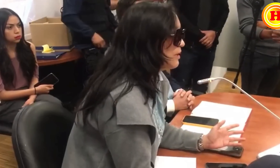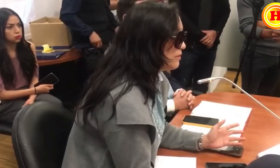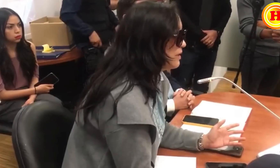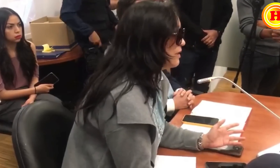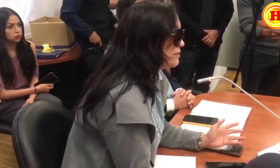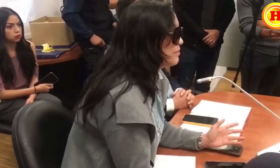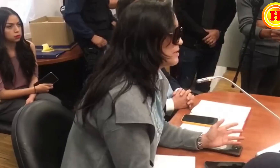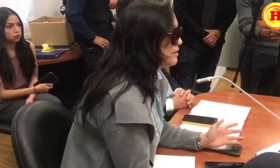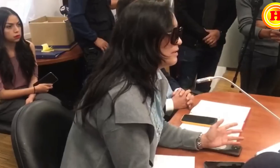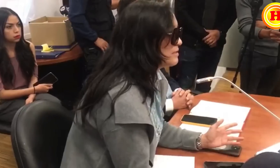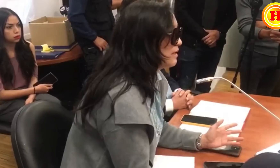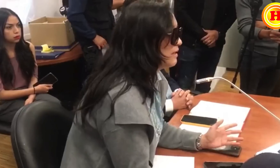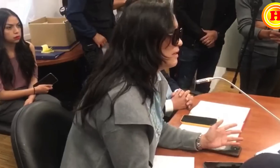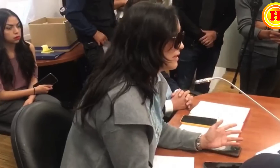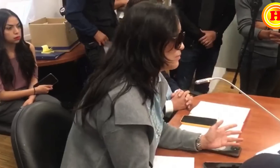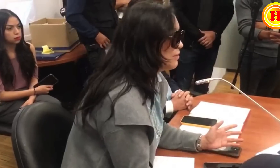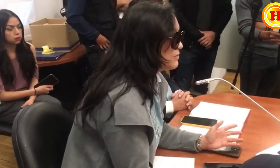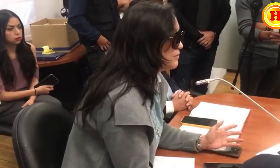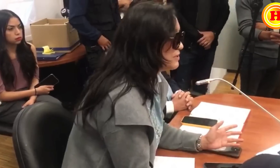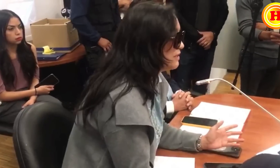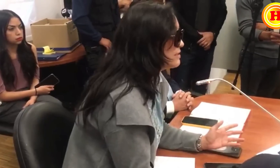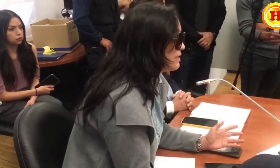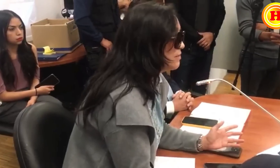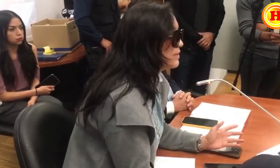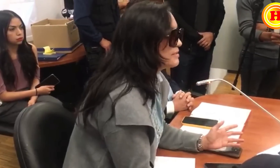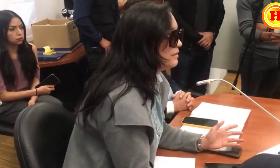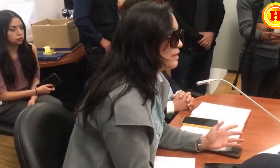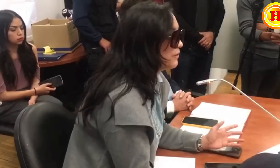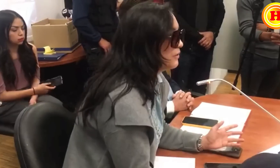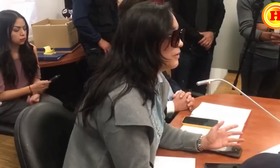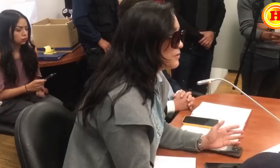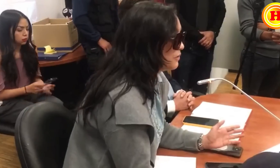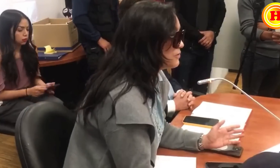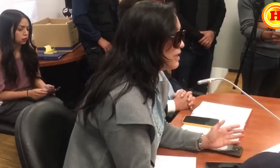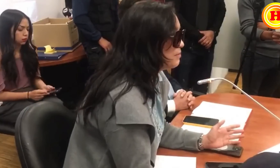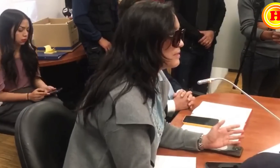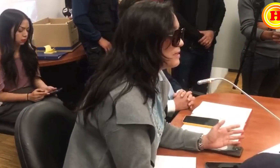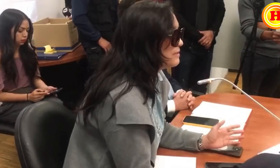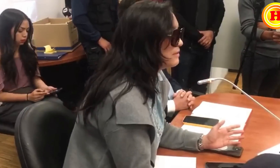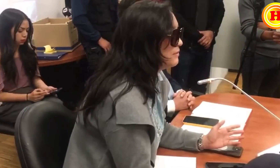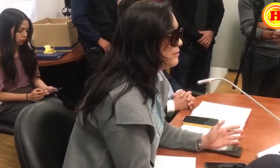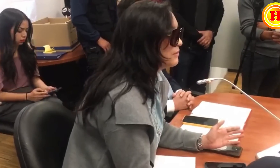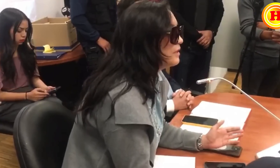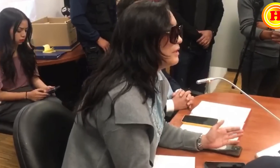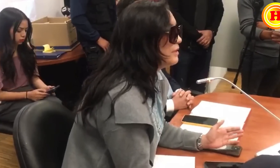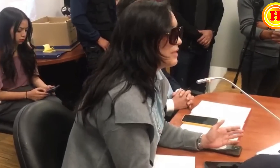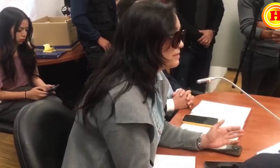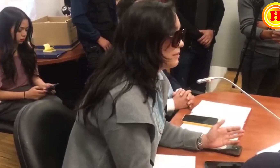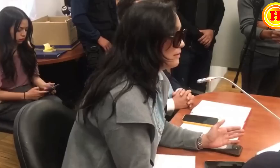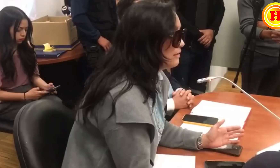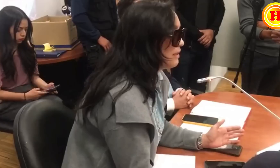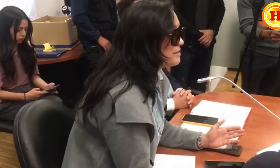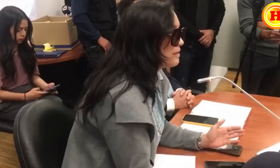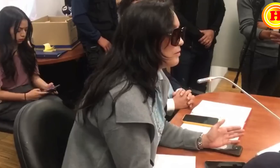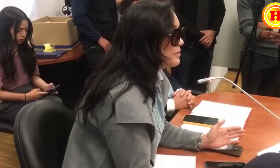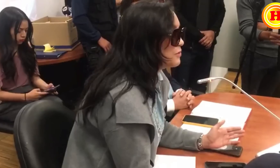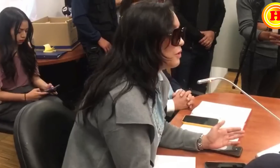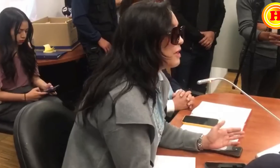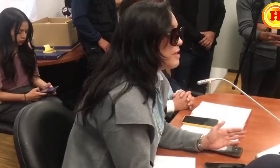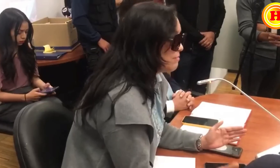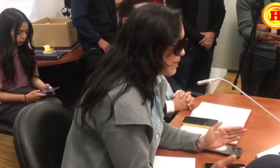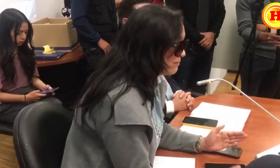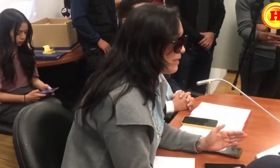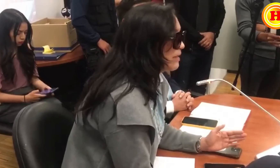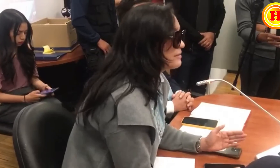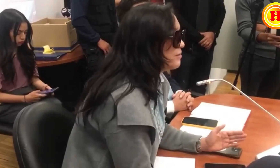pueblo ecuatoriano quiere que ese presidente salga y las pruebas suficientes se han presentado. Solo sea imparcial, señor presidente de esta